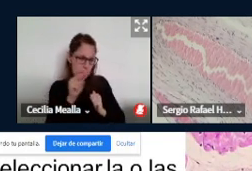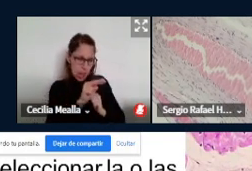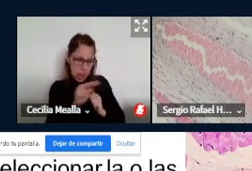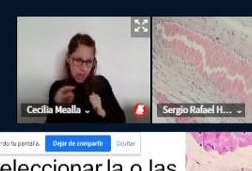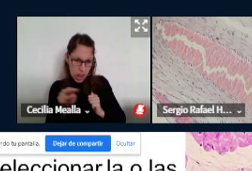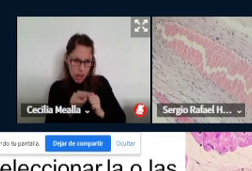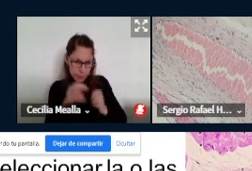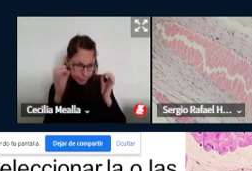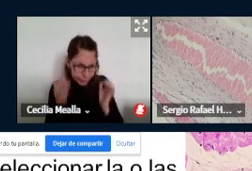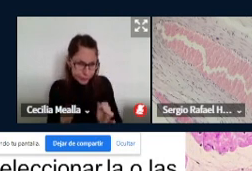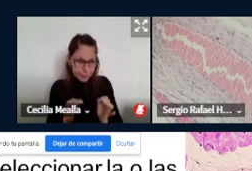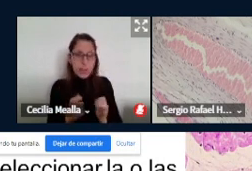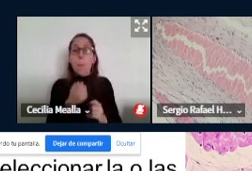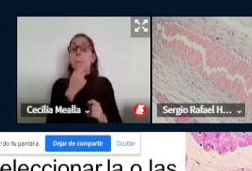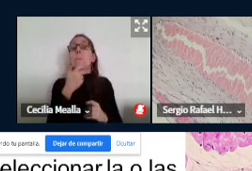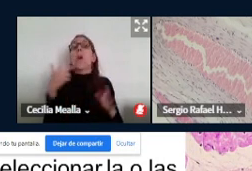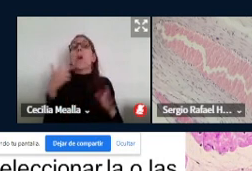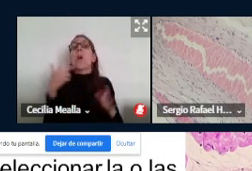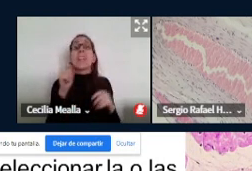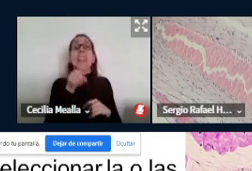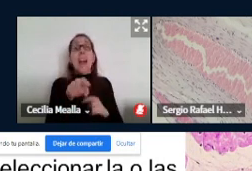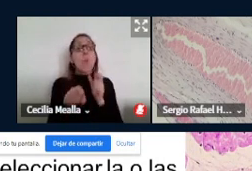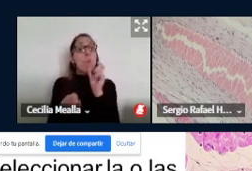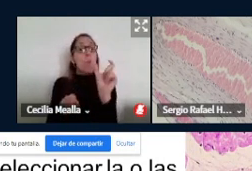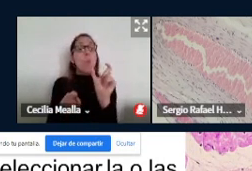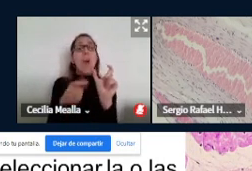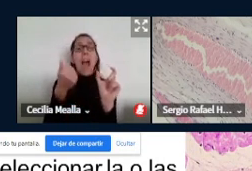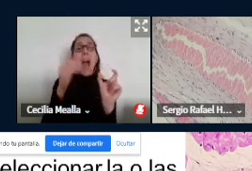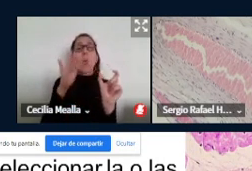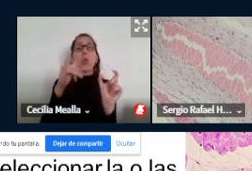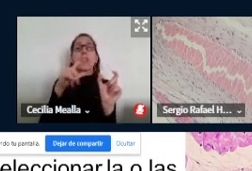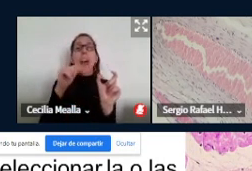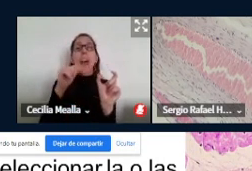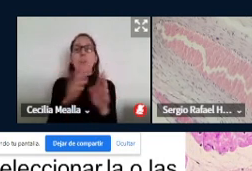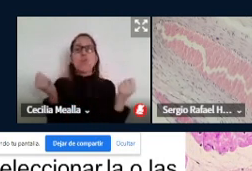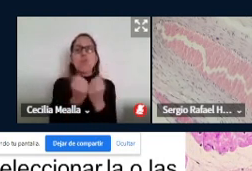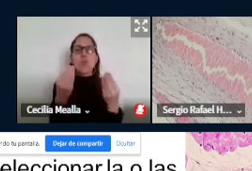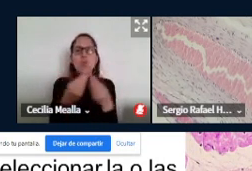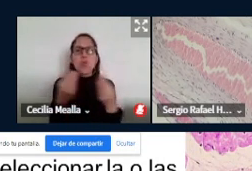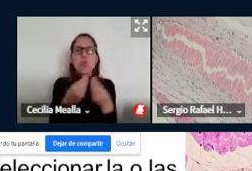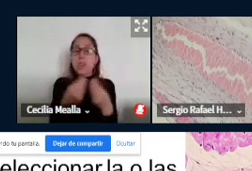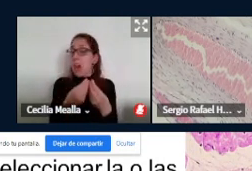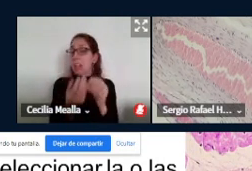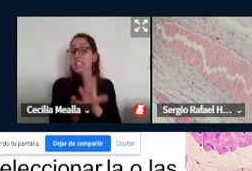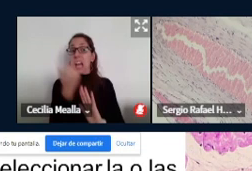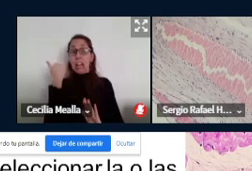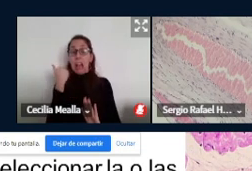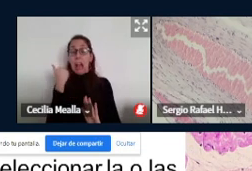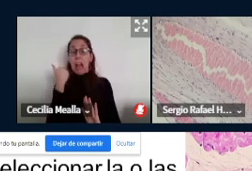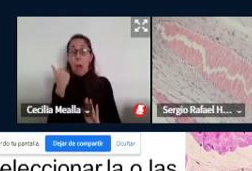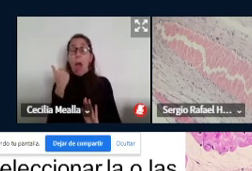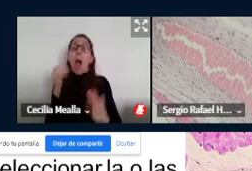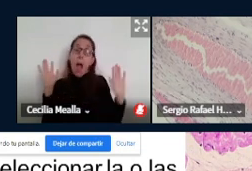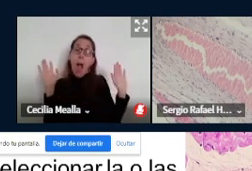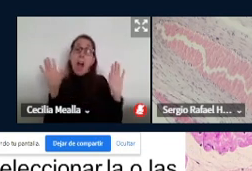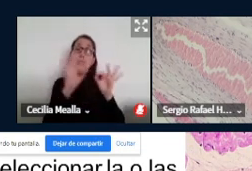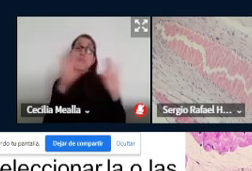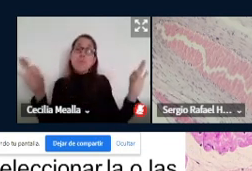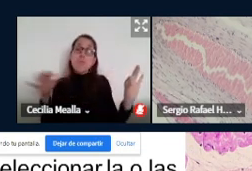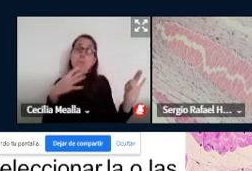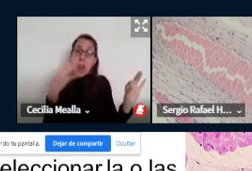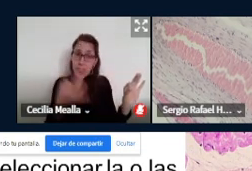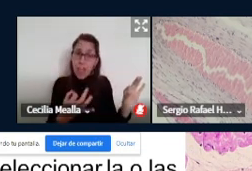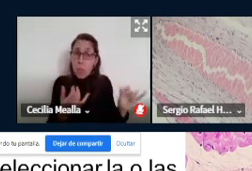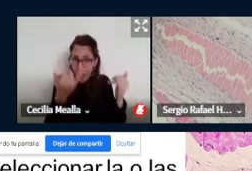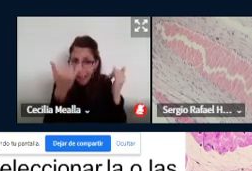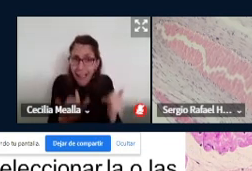consigna. Si acá nosotros hubiésemos sacado abundantes y le pondríamos contienen miofibrillas, estaría bien, sí